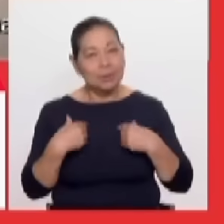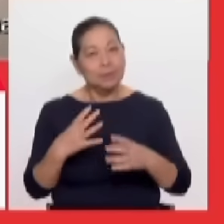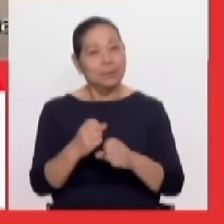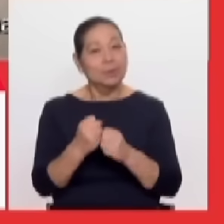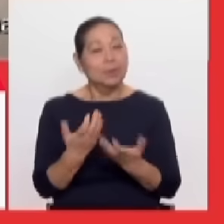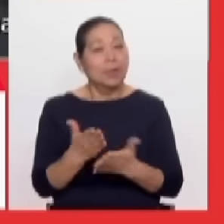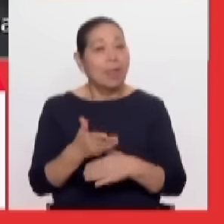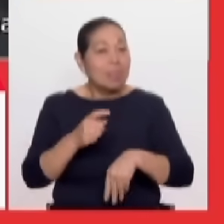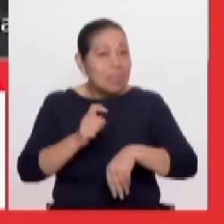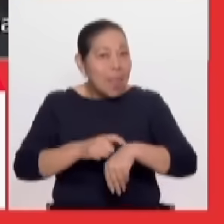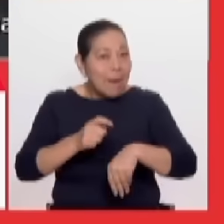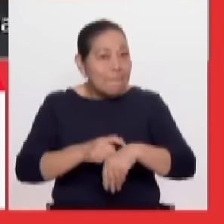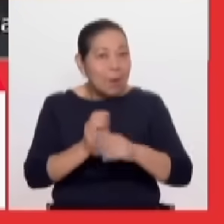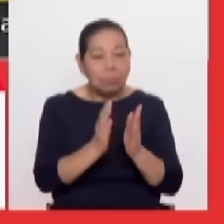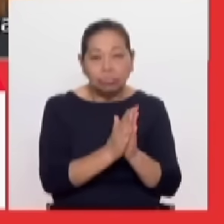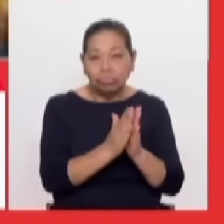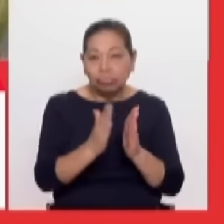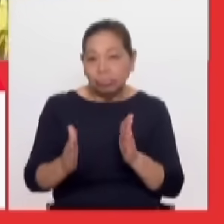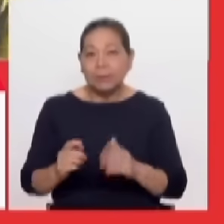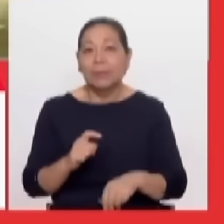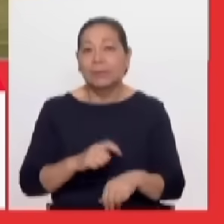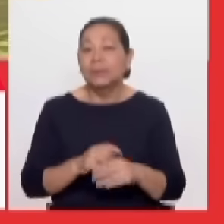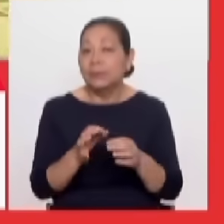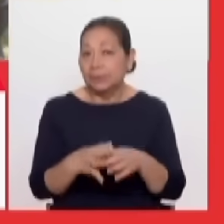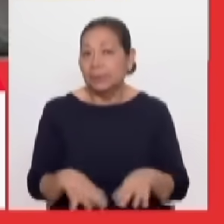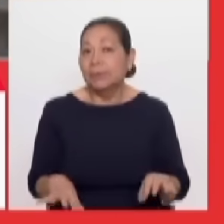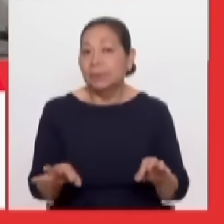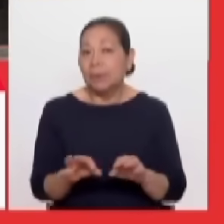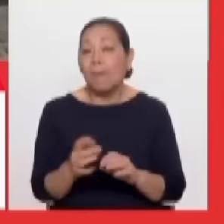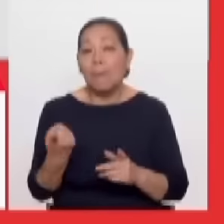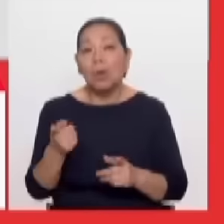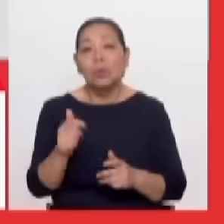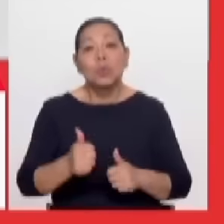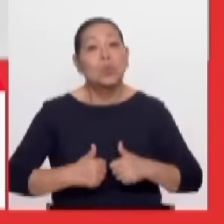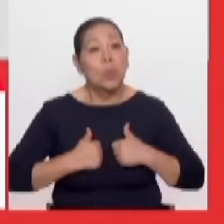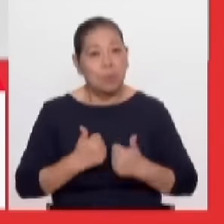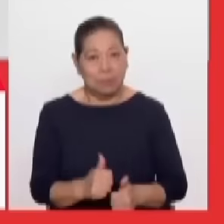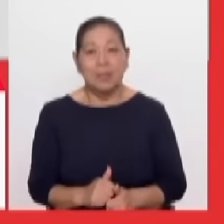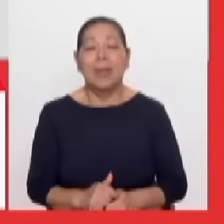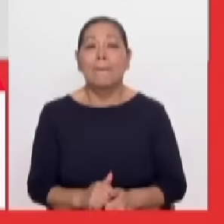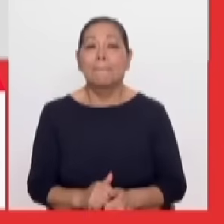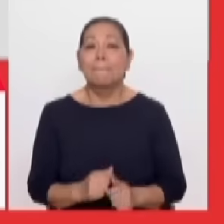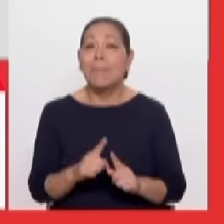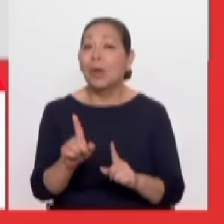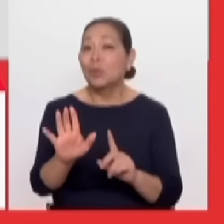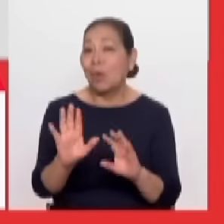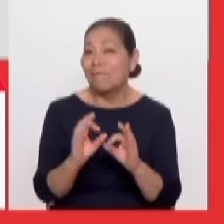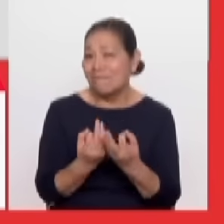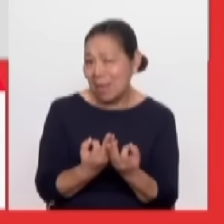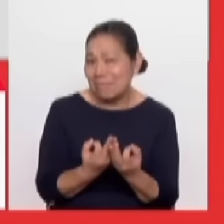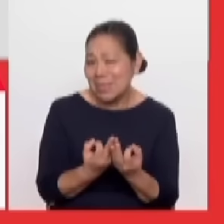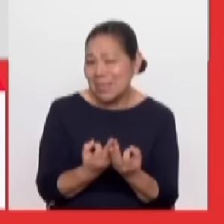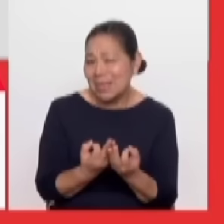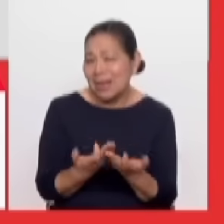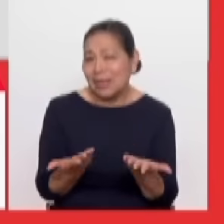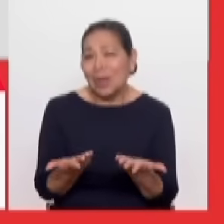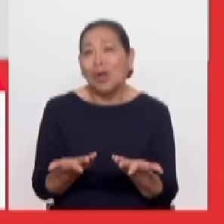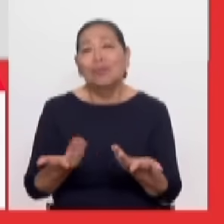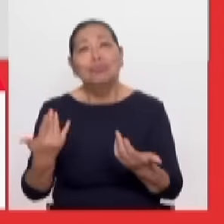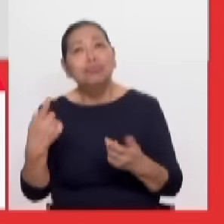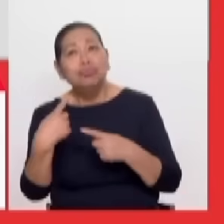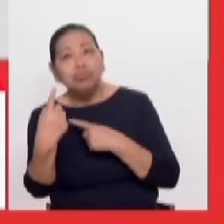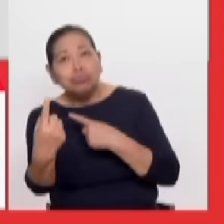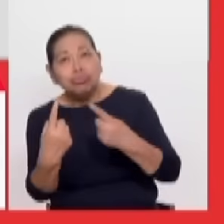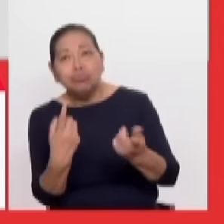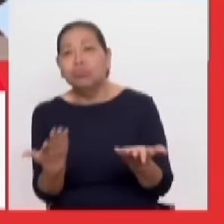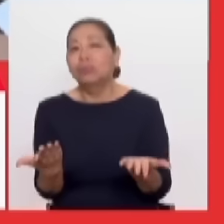recuperar parte de ese tiempo importante para su vida, para su familia, para su entretenimiento,